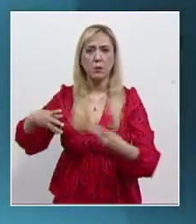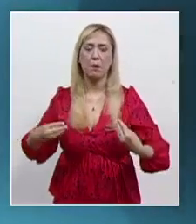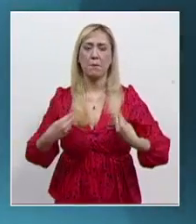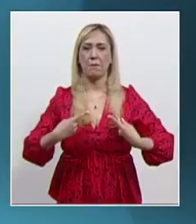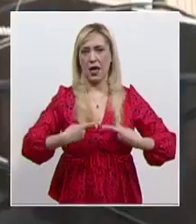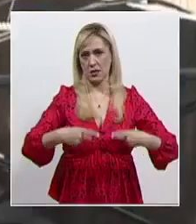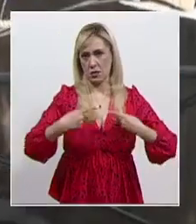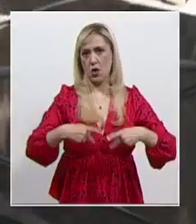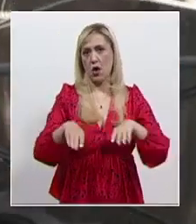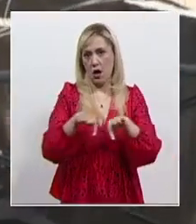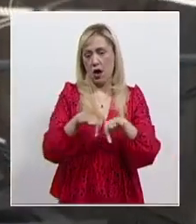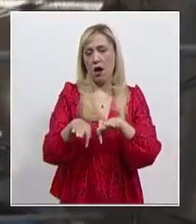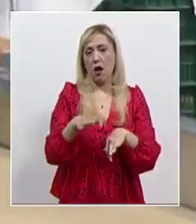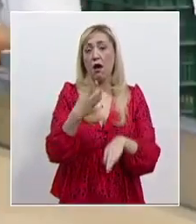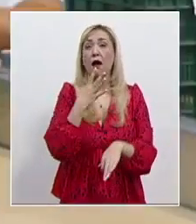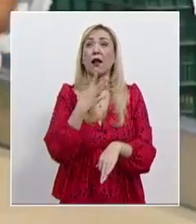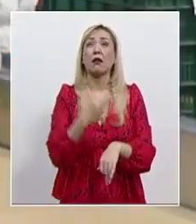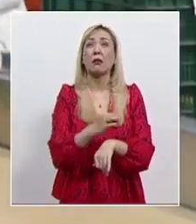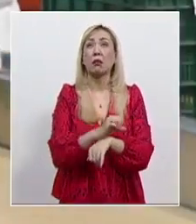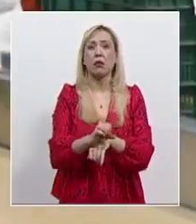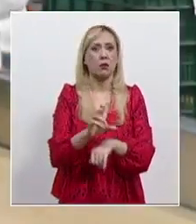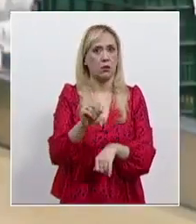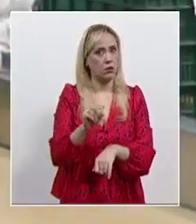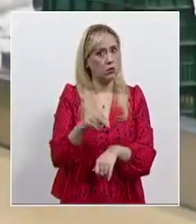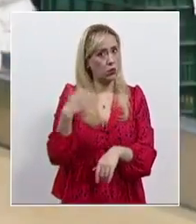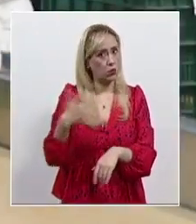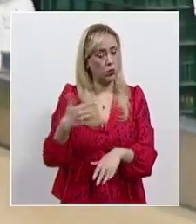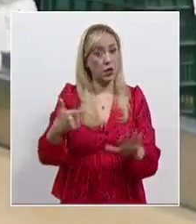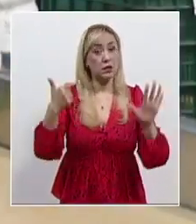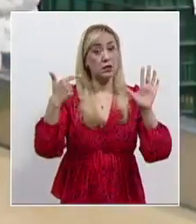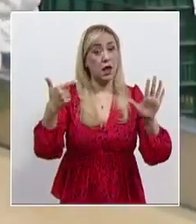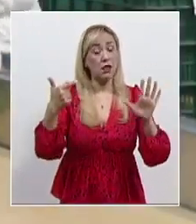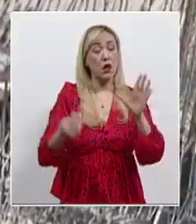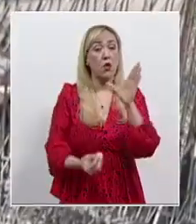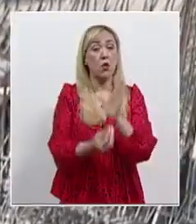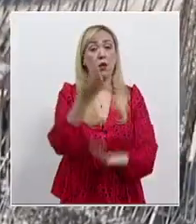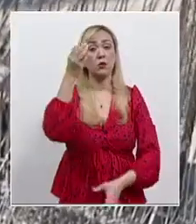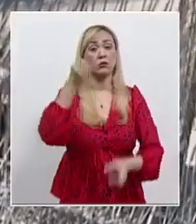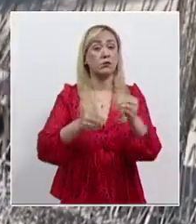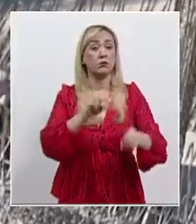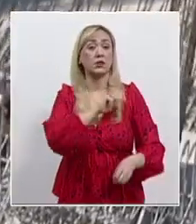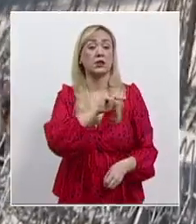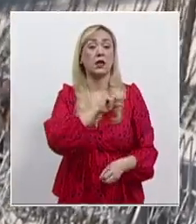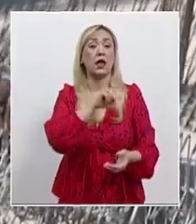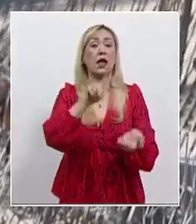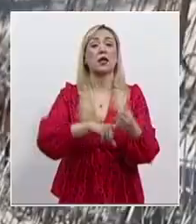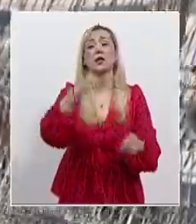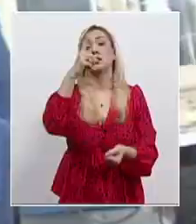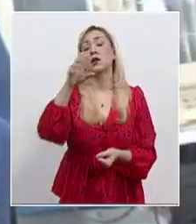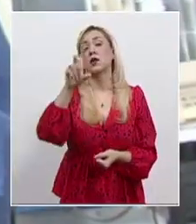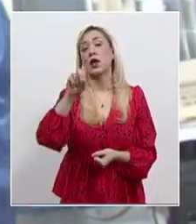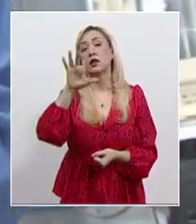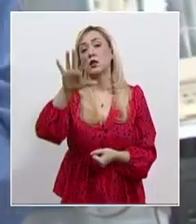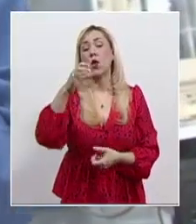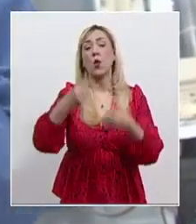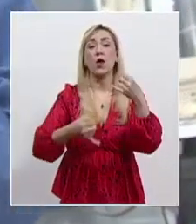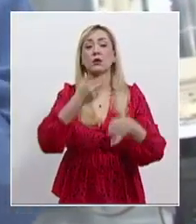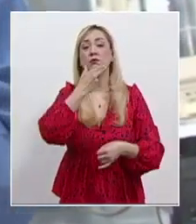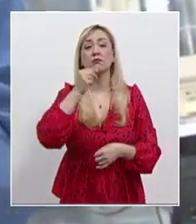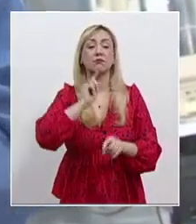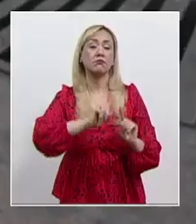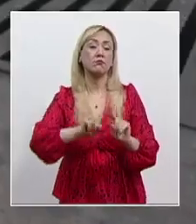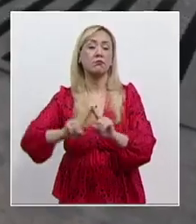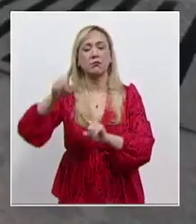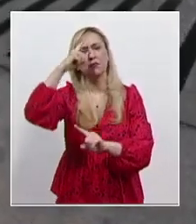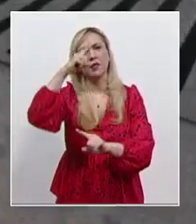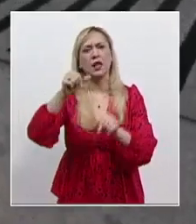se han instalado 100 tribunales laborales federales en todo el país, operados por 135 juezas y jueces, con lo que se